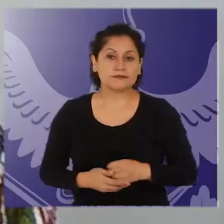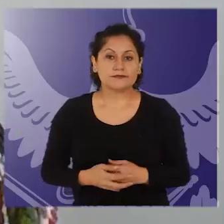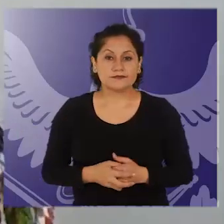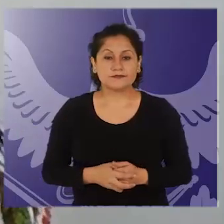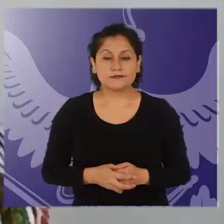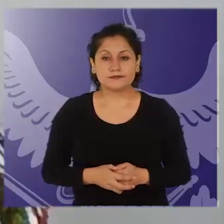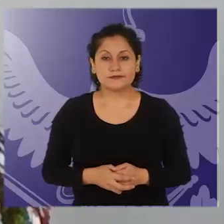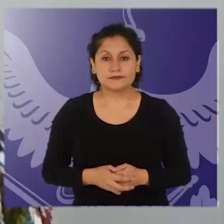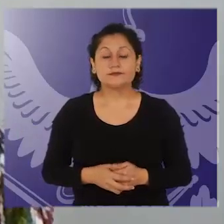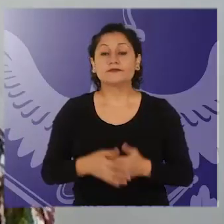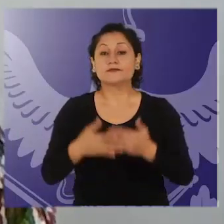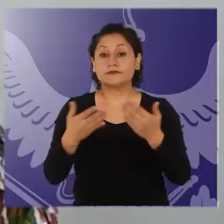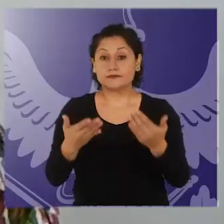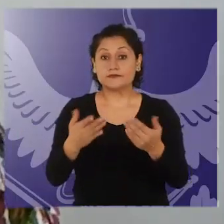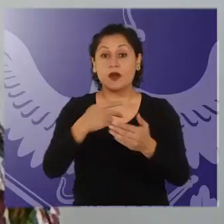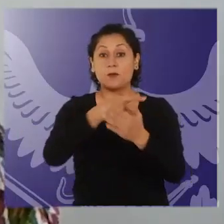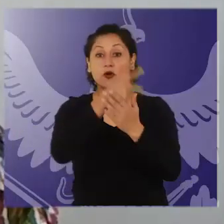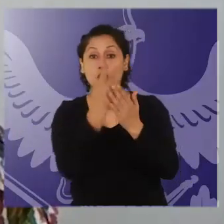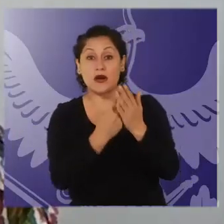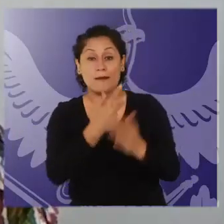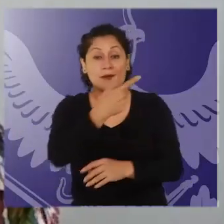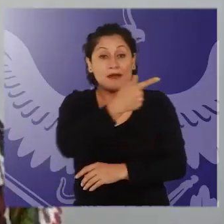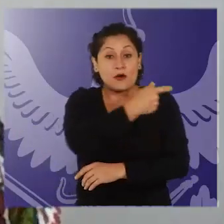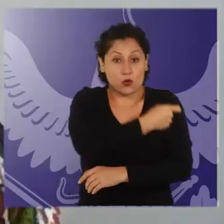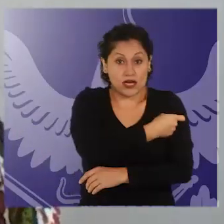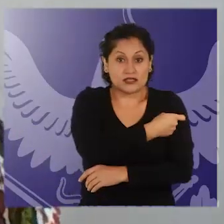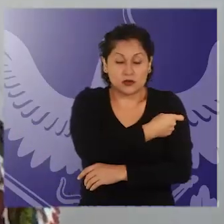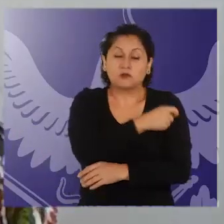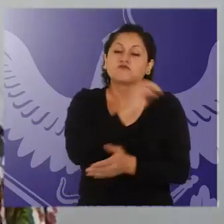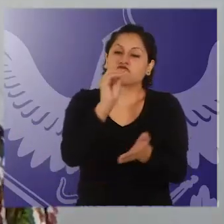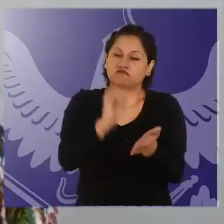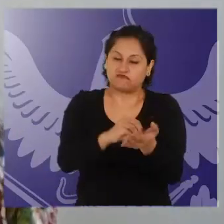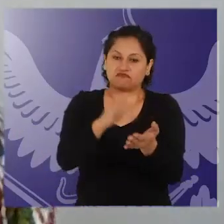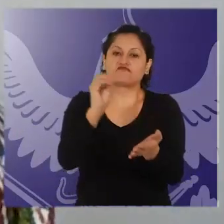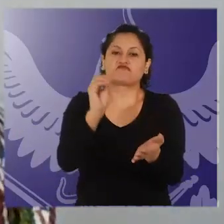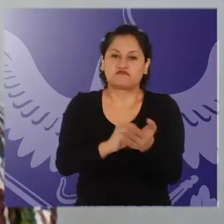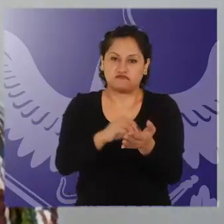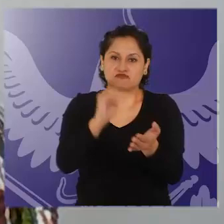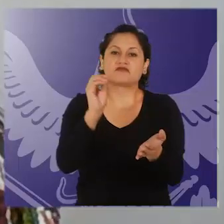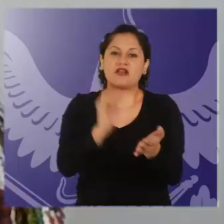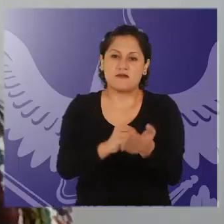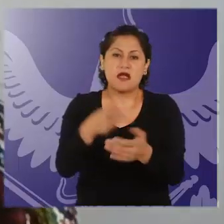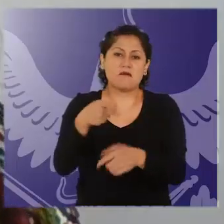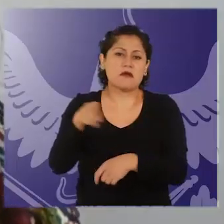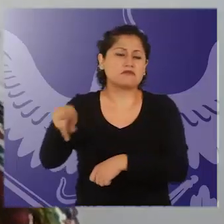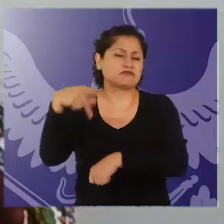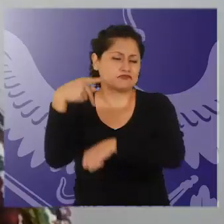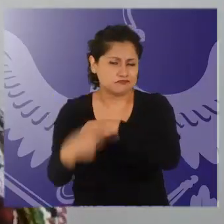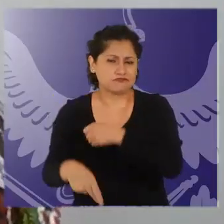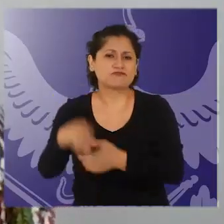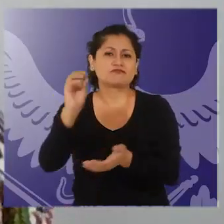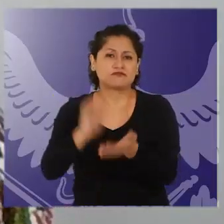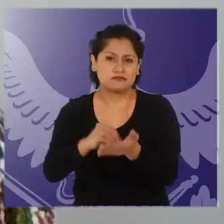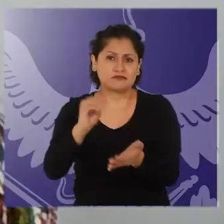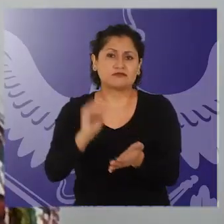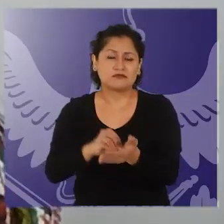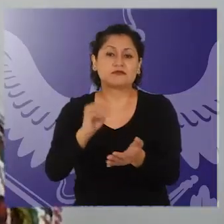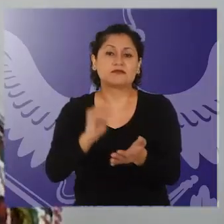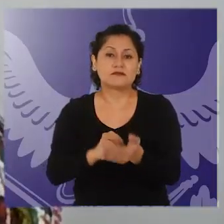pesar de que el avance en la estrategia de vacunación, el peligro es latente. Por otro lado, la parálisis de la